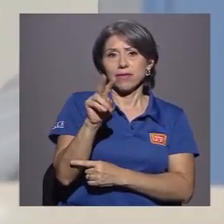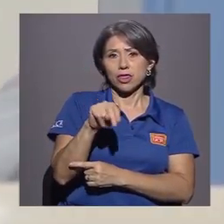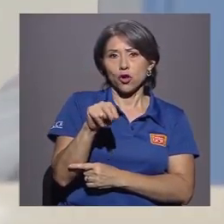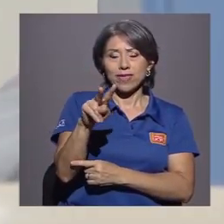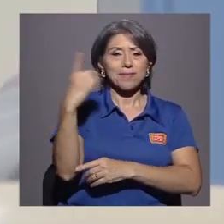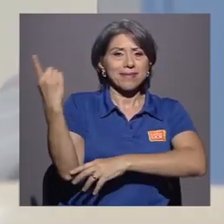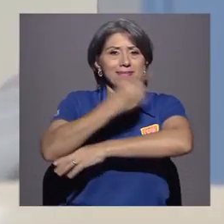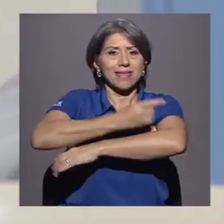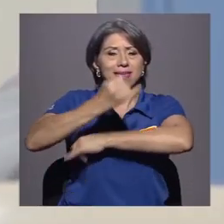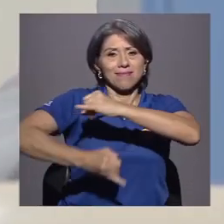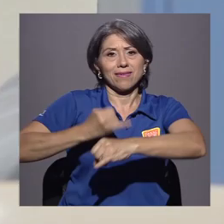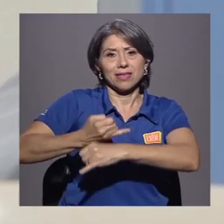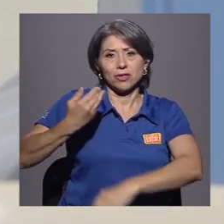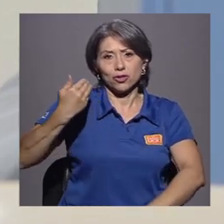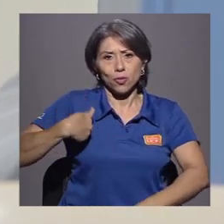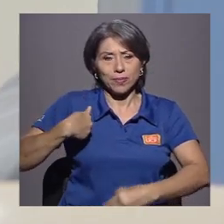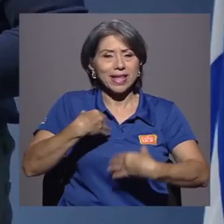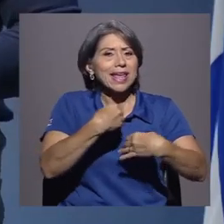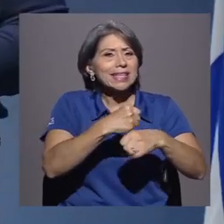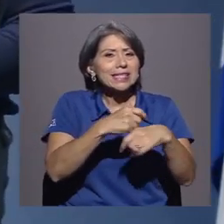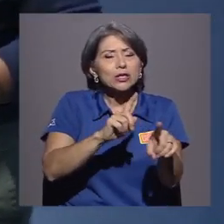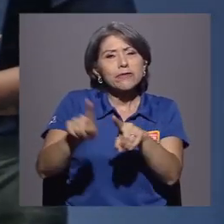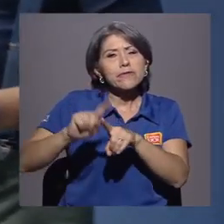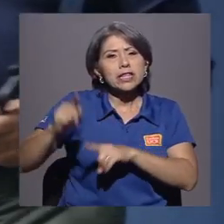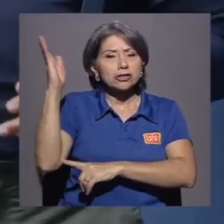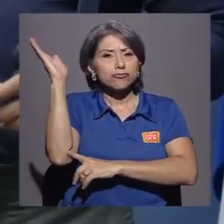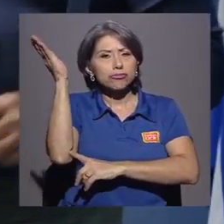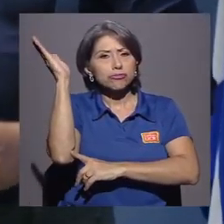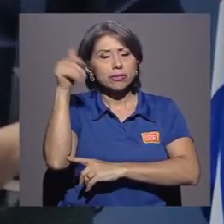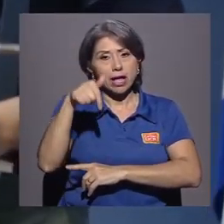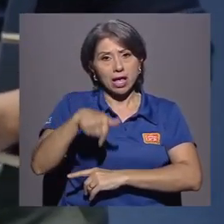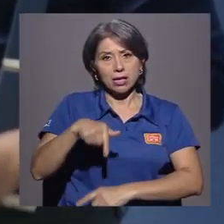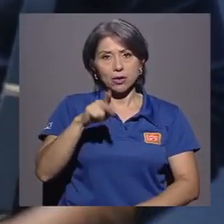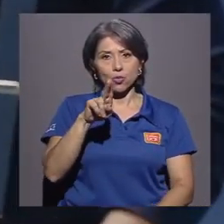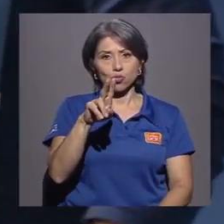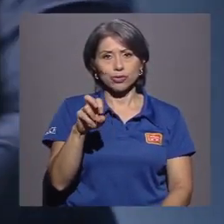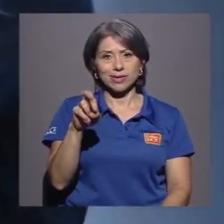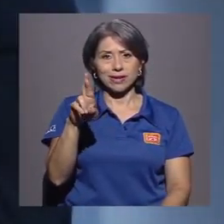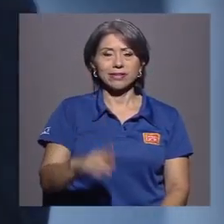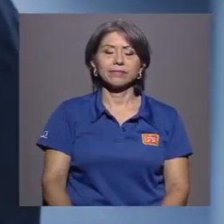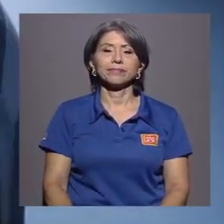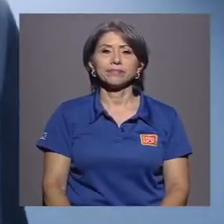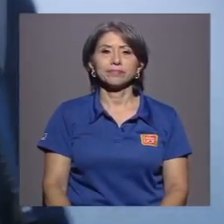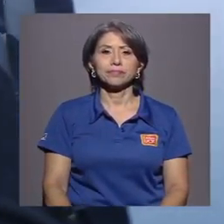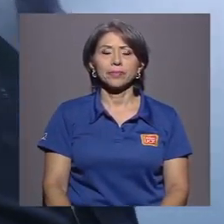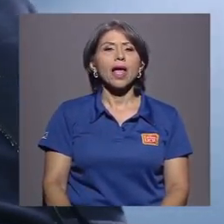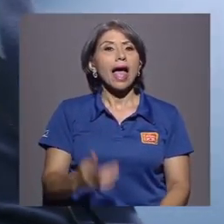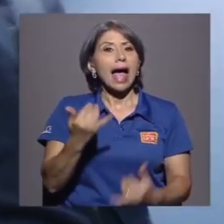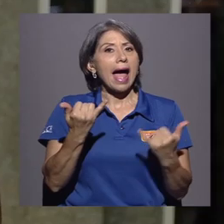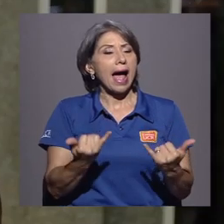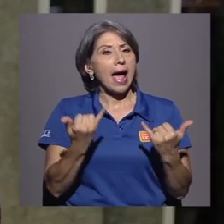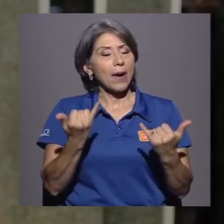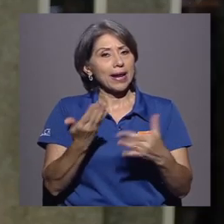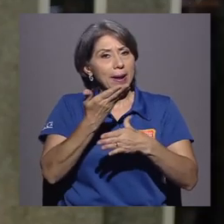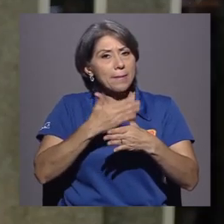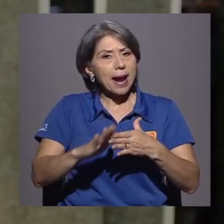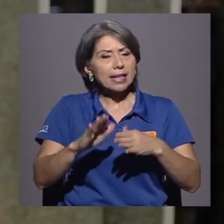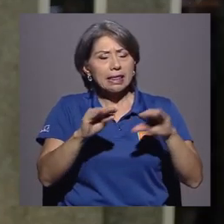noviembre, Día Internacional del Hombre, realizaron diferentes charlas en la UCR. Estamos en la parte